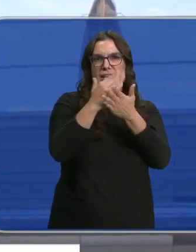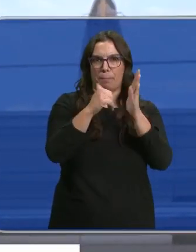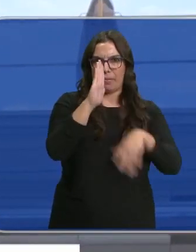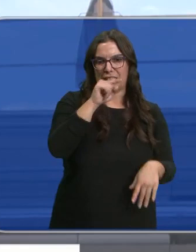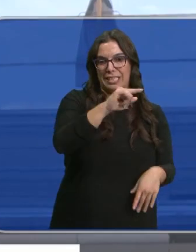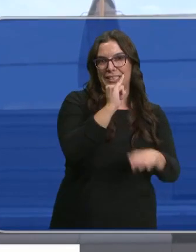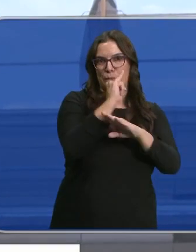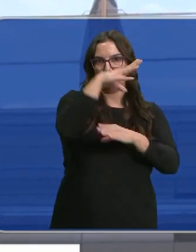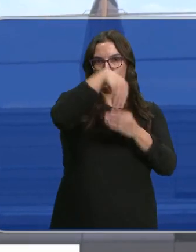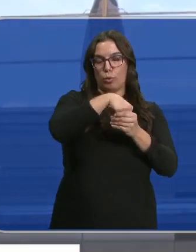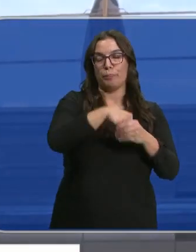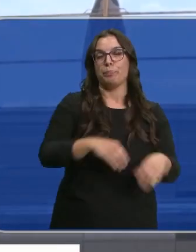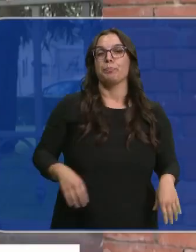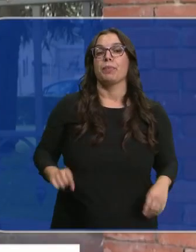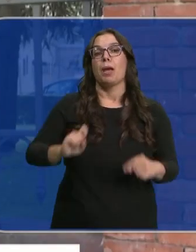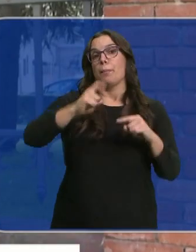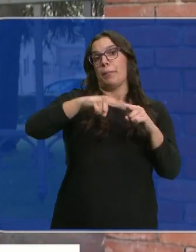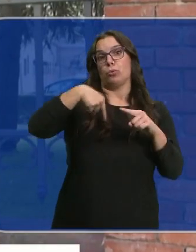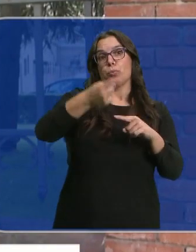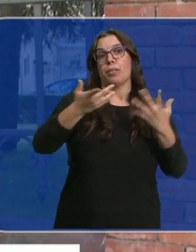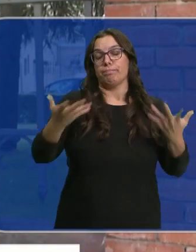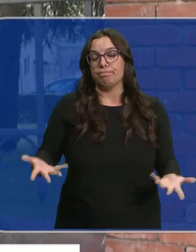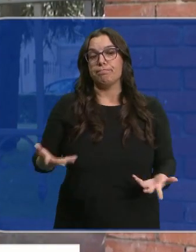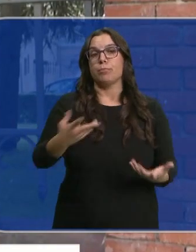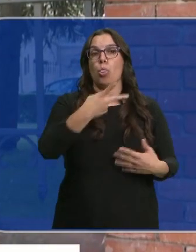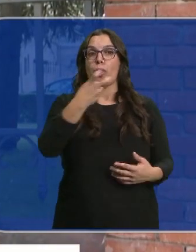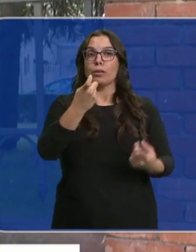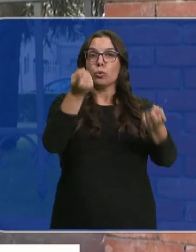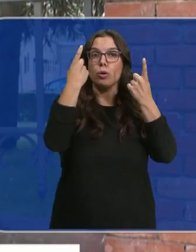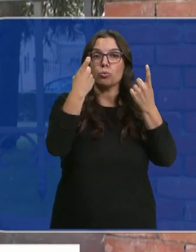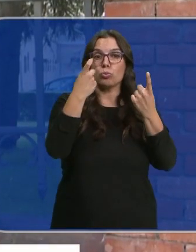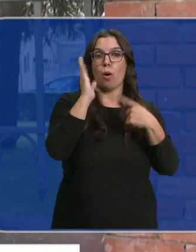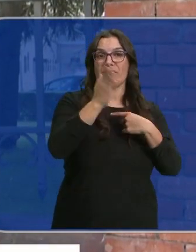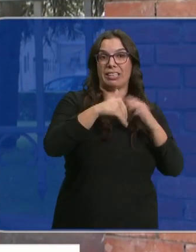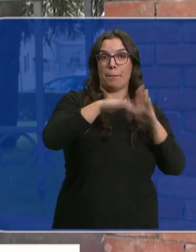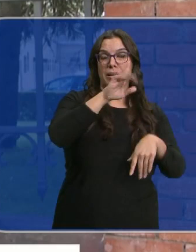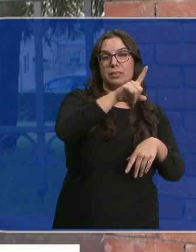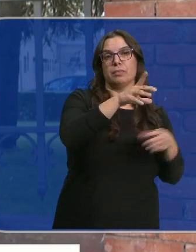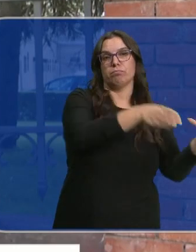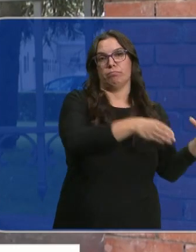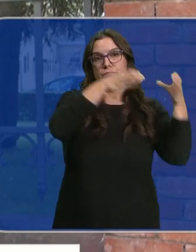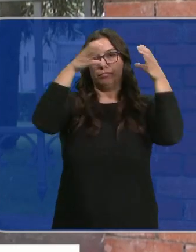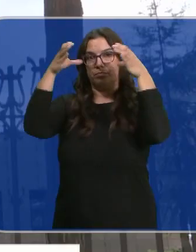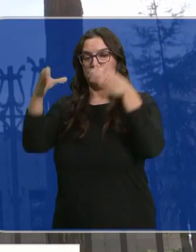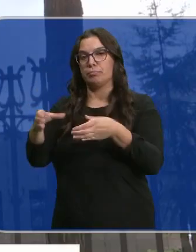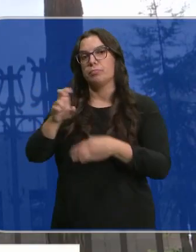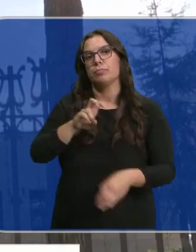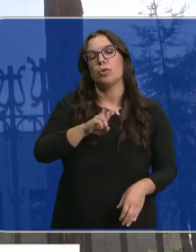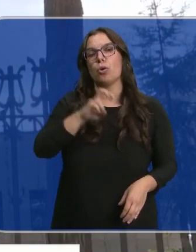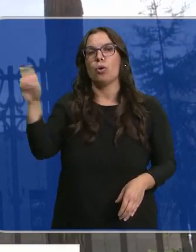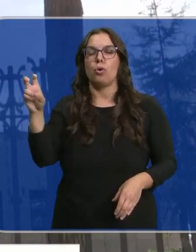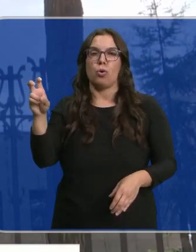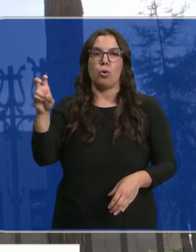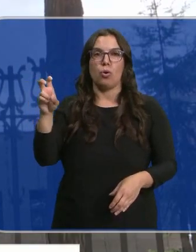este instituto. La primera consecuencia es que los más de 200 alumnos afectados han tenido que reubicarse